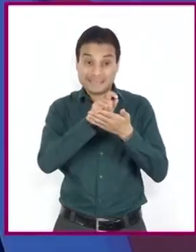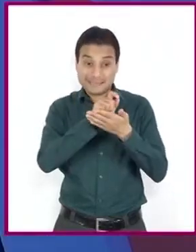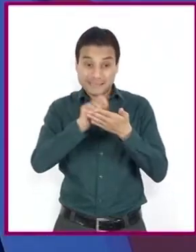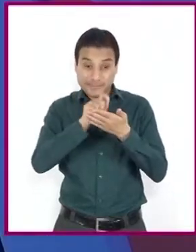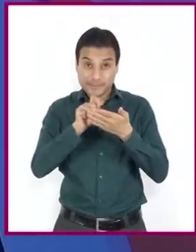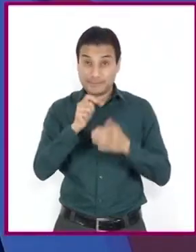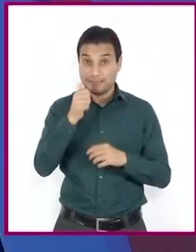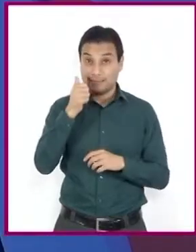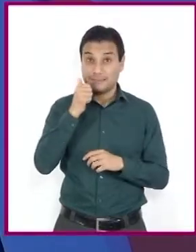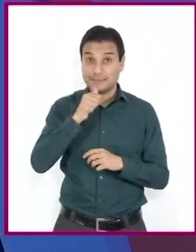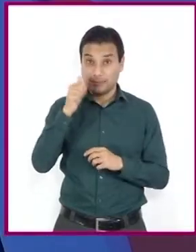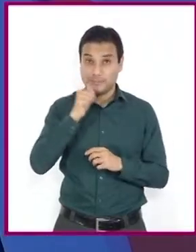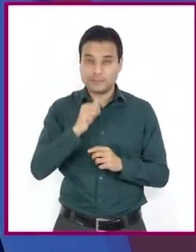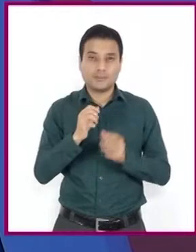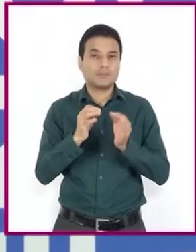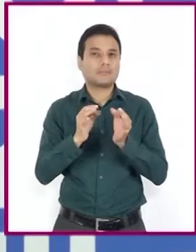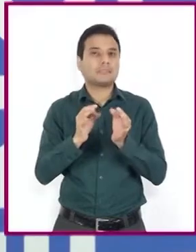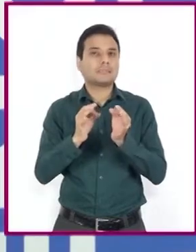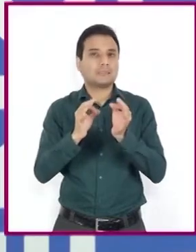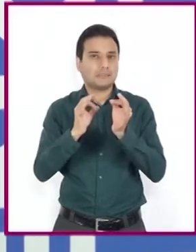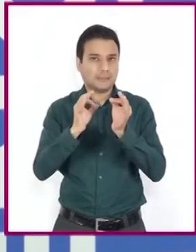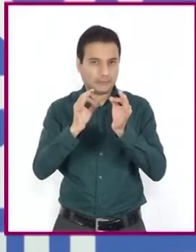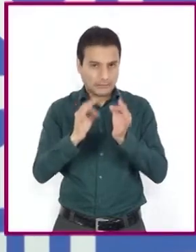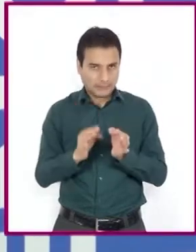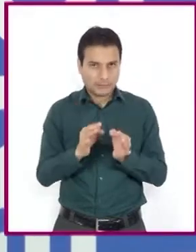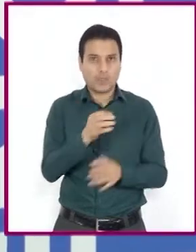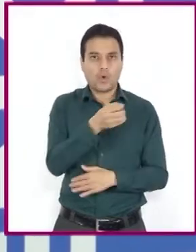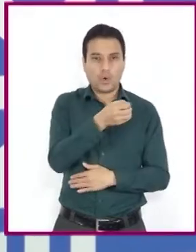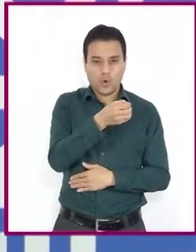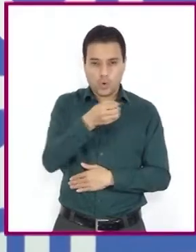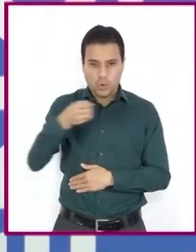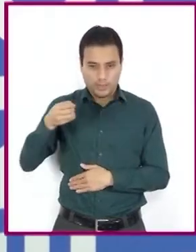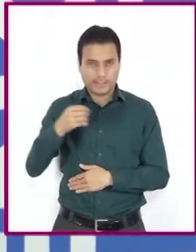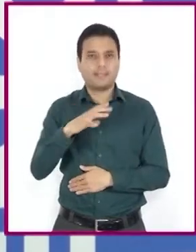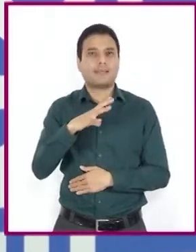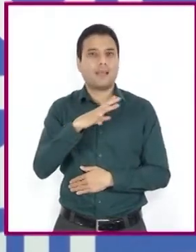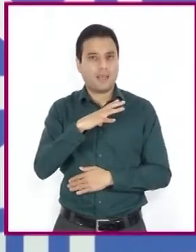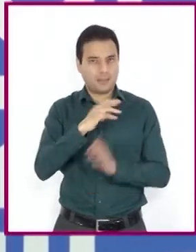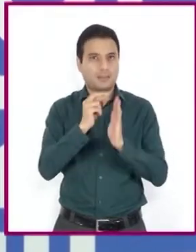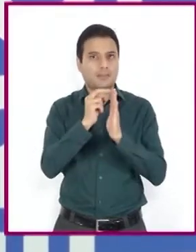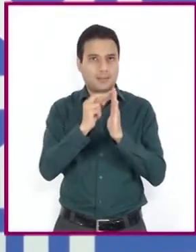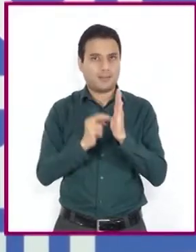haga, como bien dices, de acuerdo con una estructura.